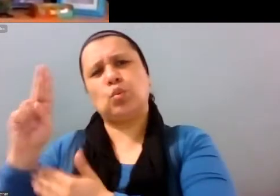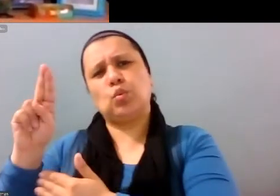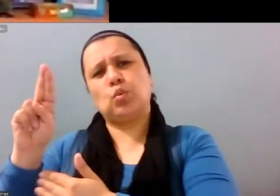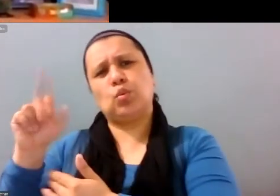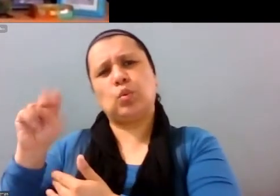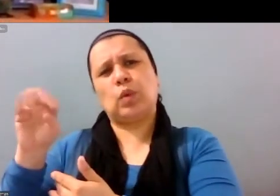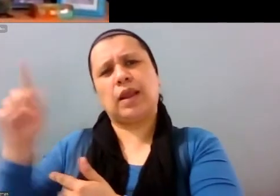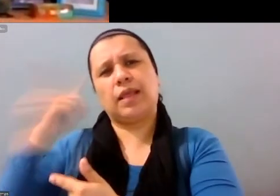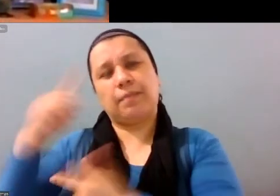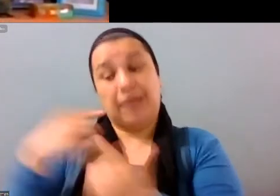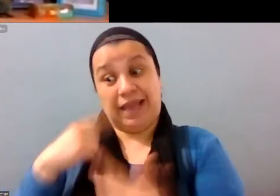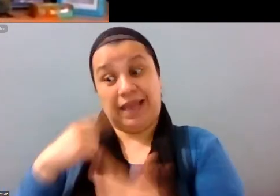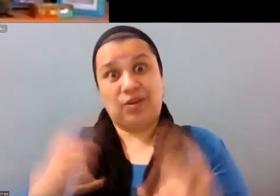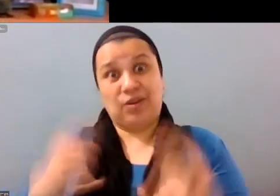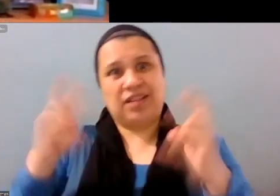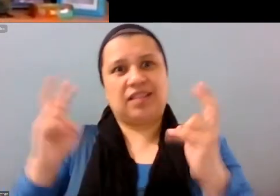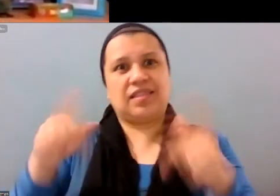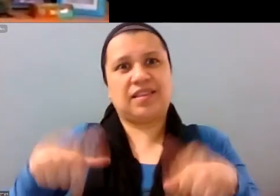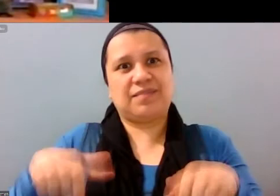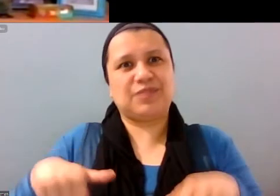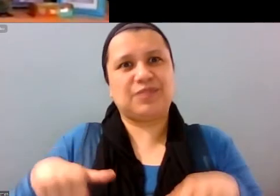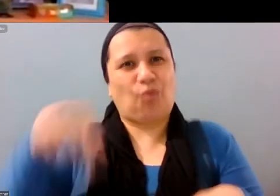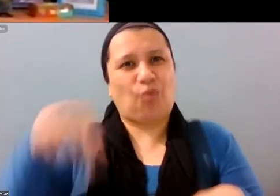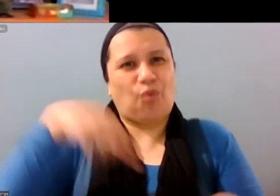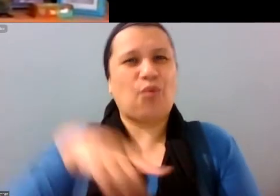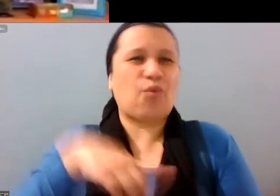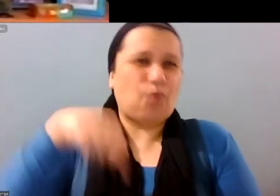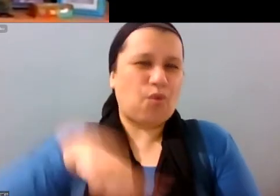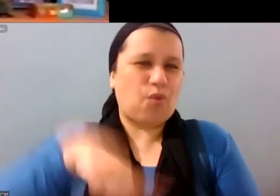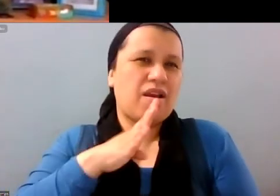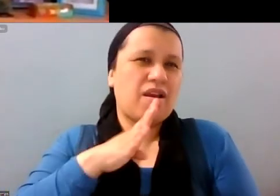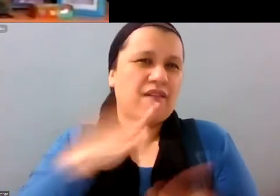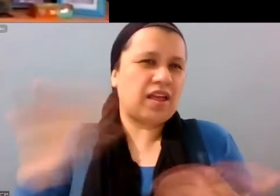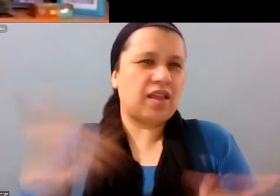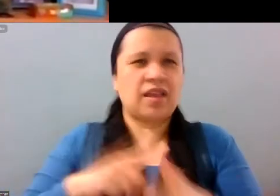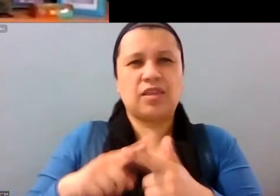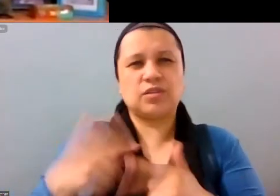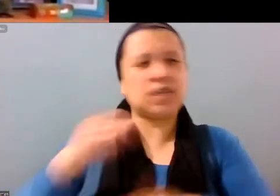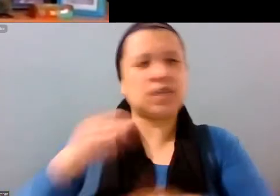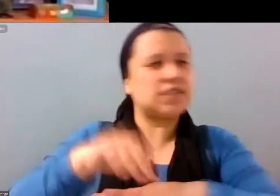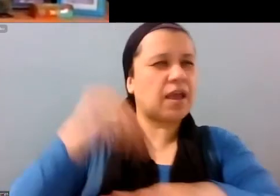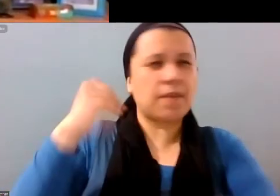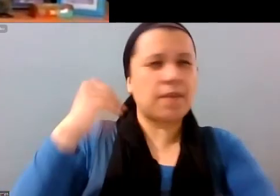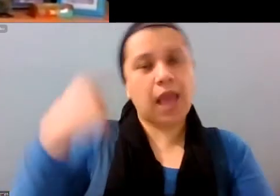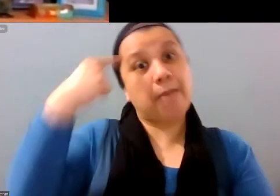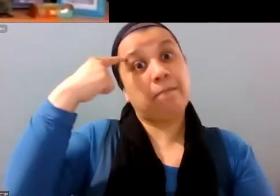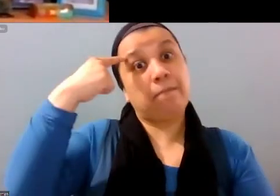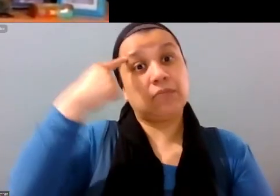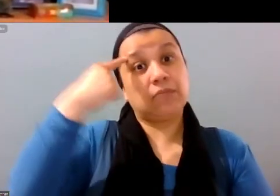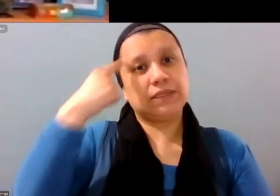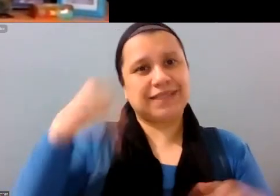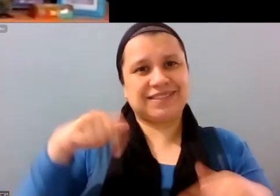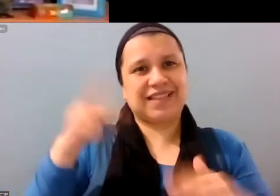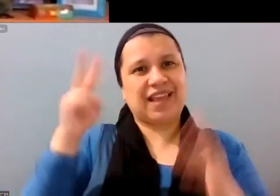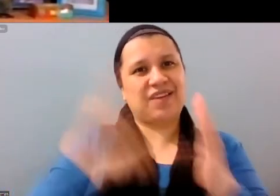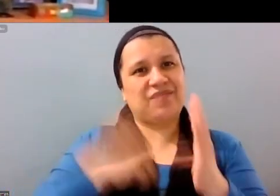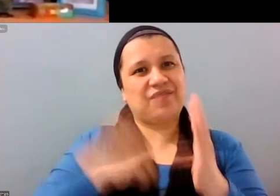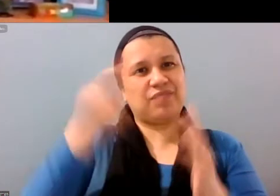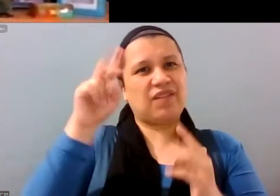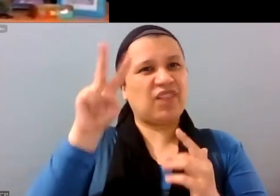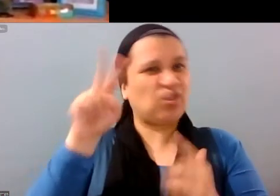que aquí se han mencionado y que hacen un llamado a pensar en este 2021 verdad le